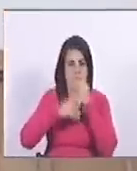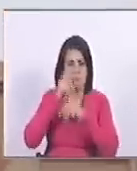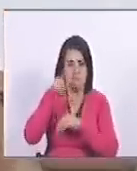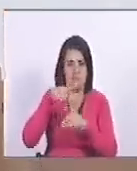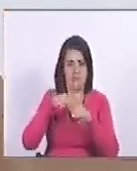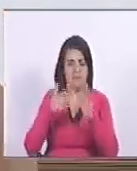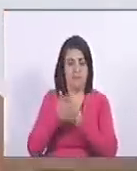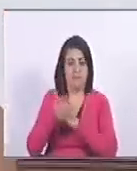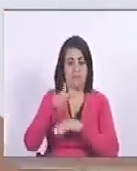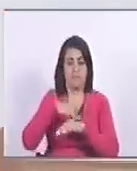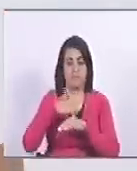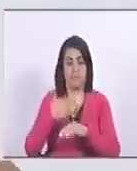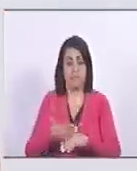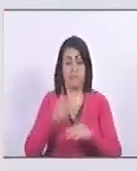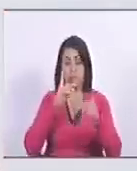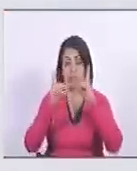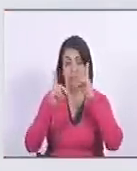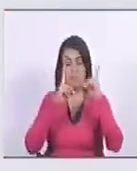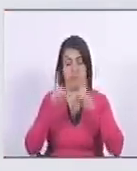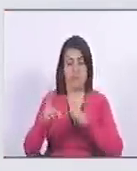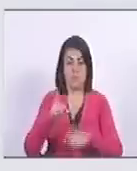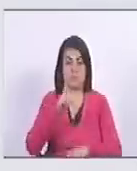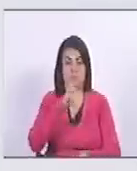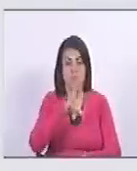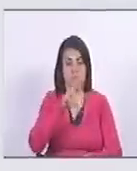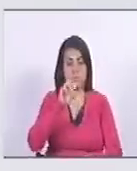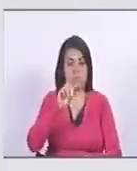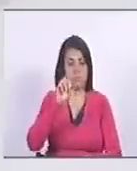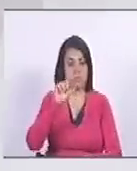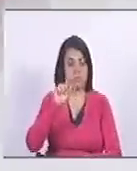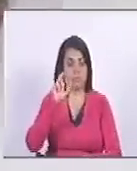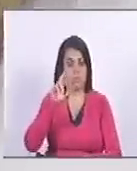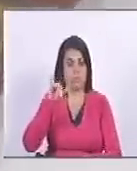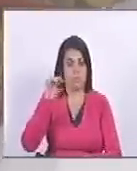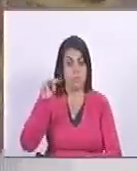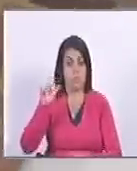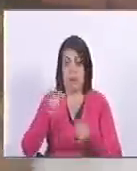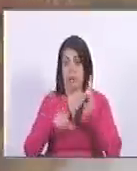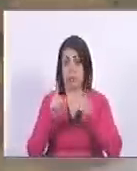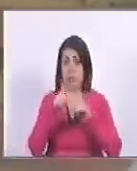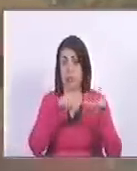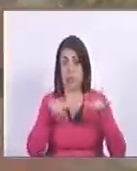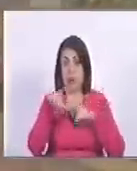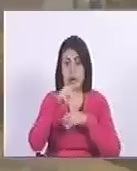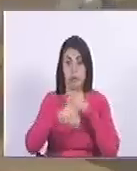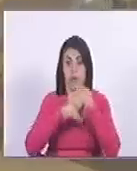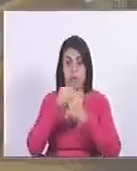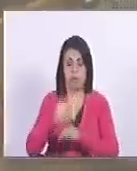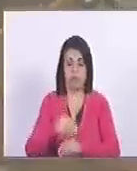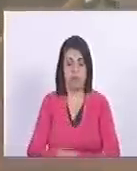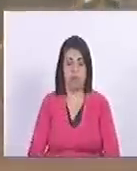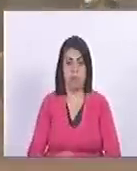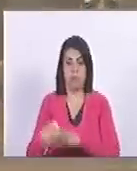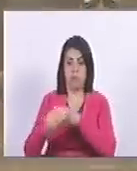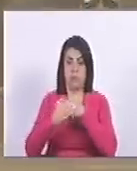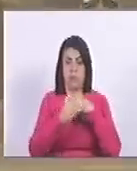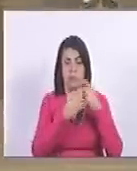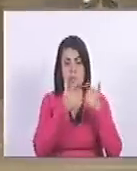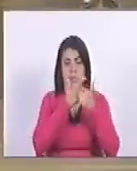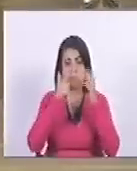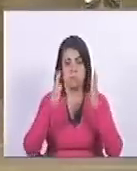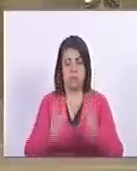también significó discutir Roraima, cómo íbamos a escapar de algunos espacios, cómo íbamos a convocar la